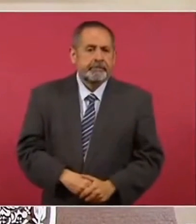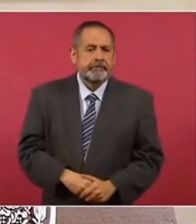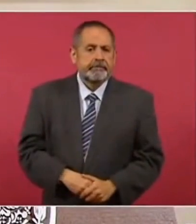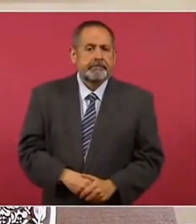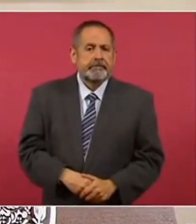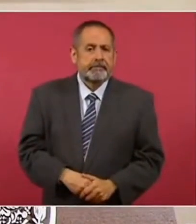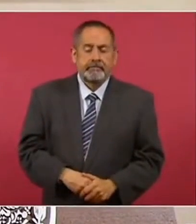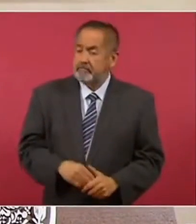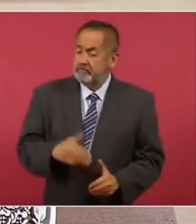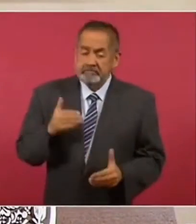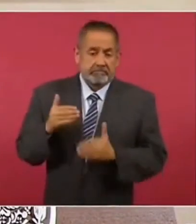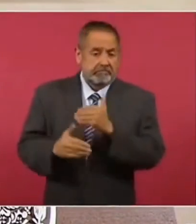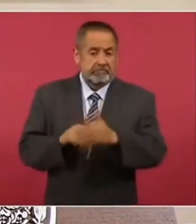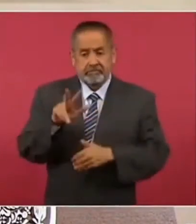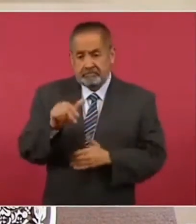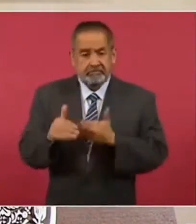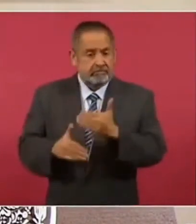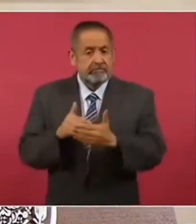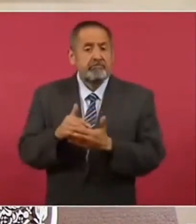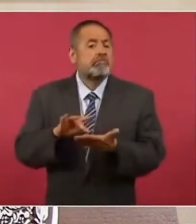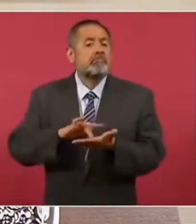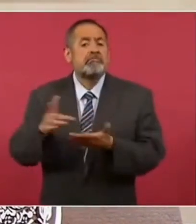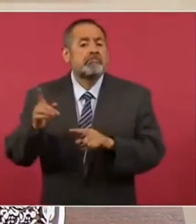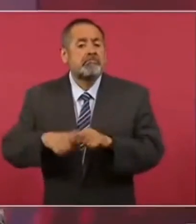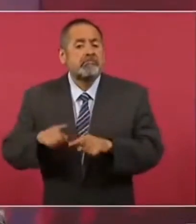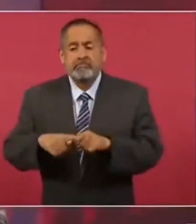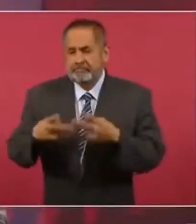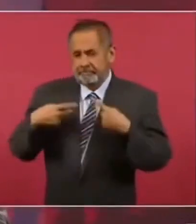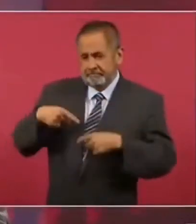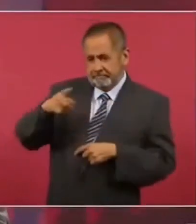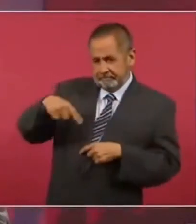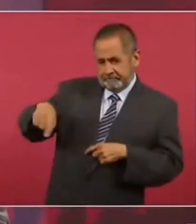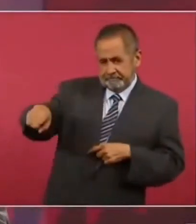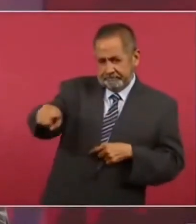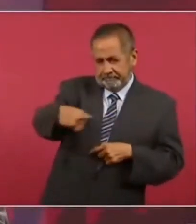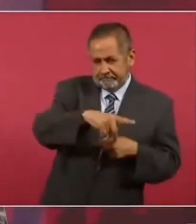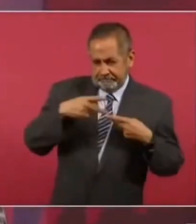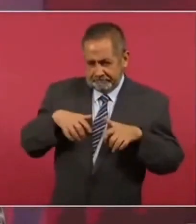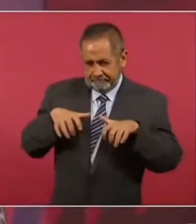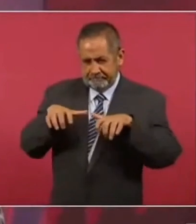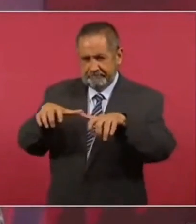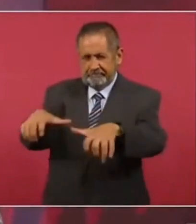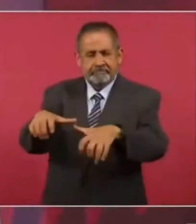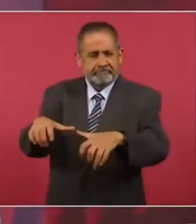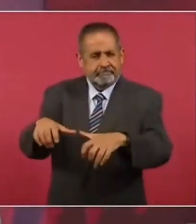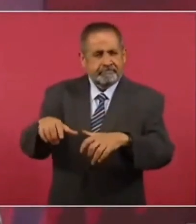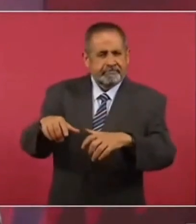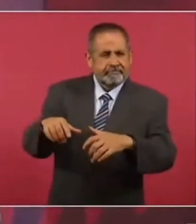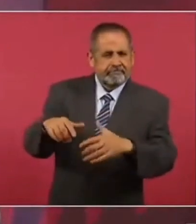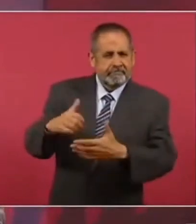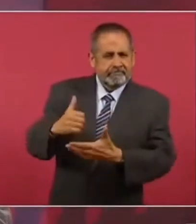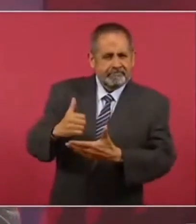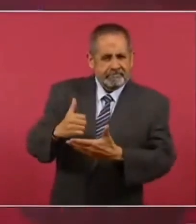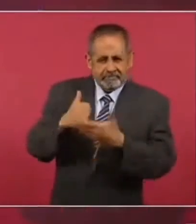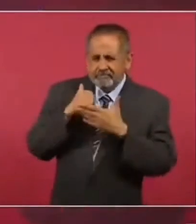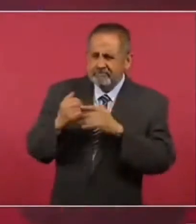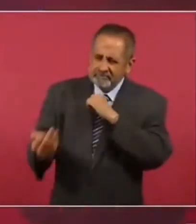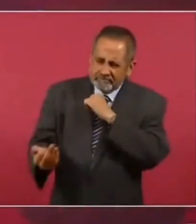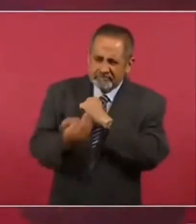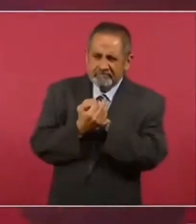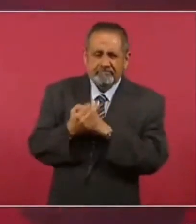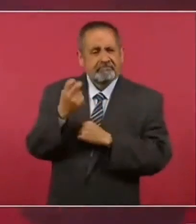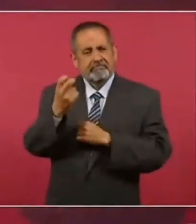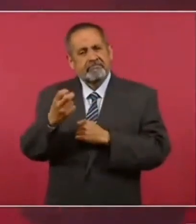pero vamos avanzando gracias a la gente al pueblo y enfrentando todos estos